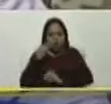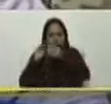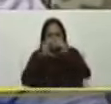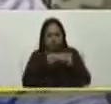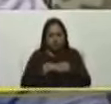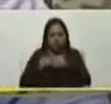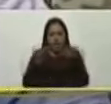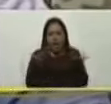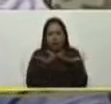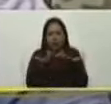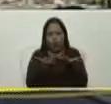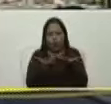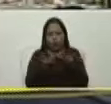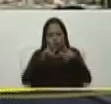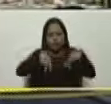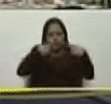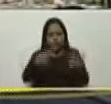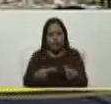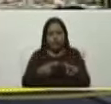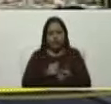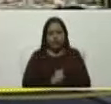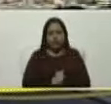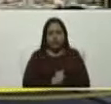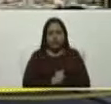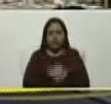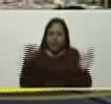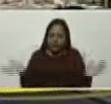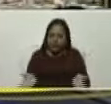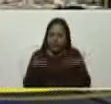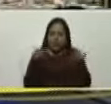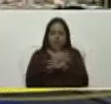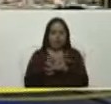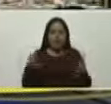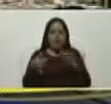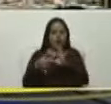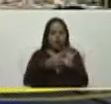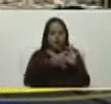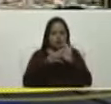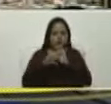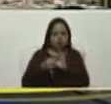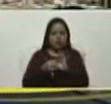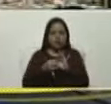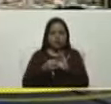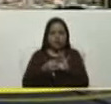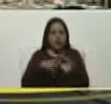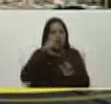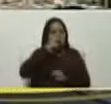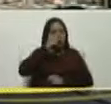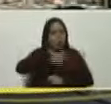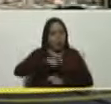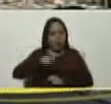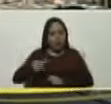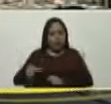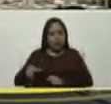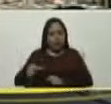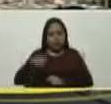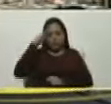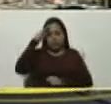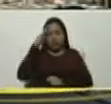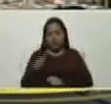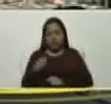las escuelas. Y avanzar en perfecta unión. Pueblo. Fuerza